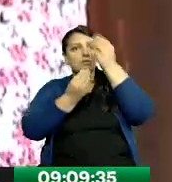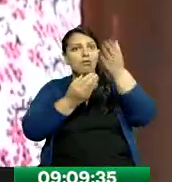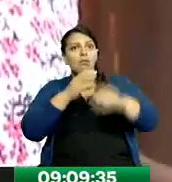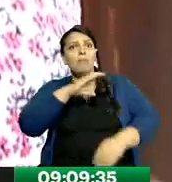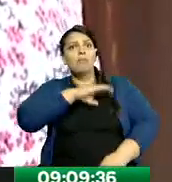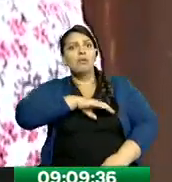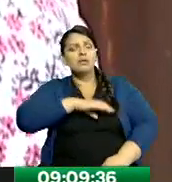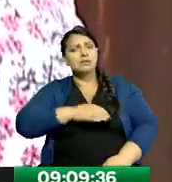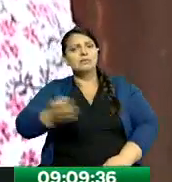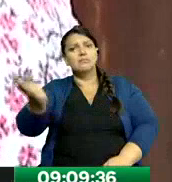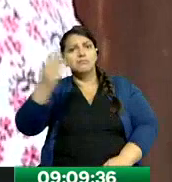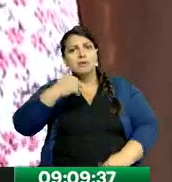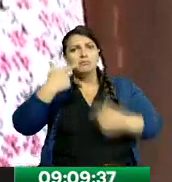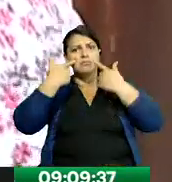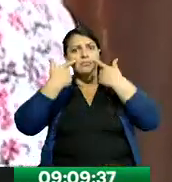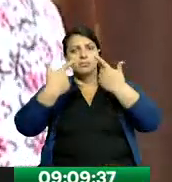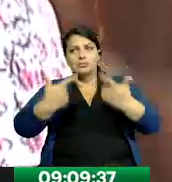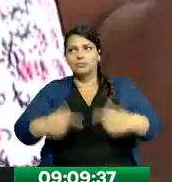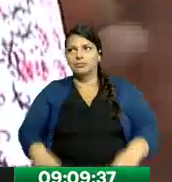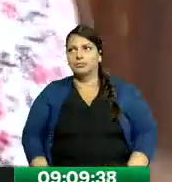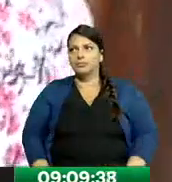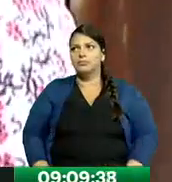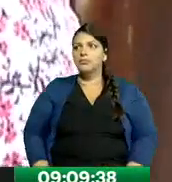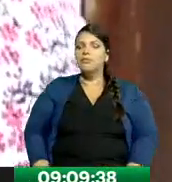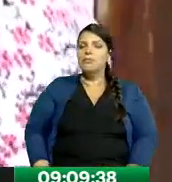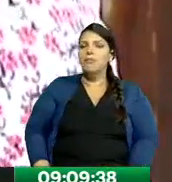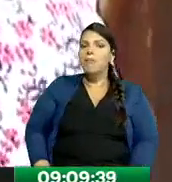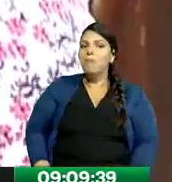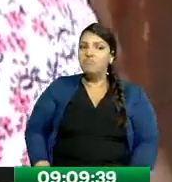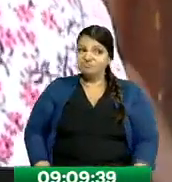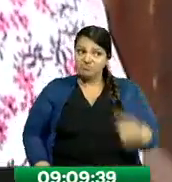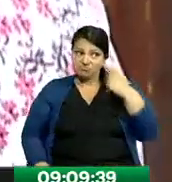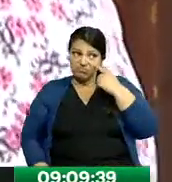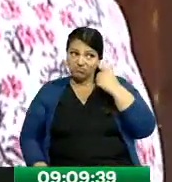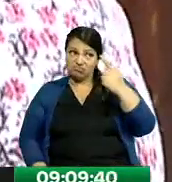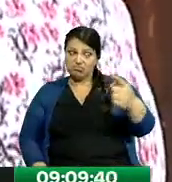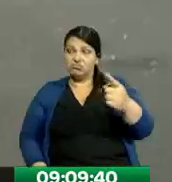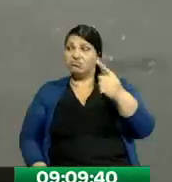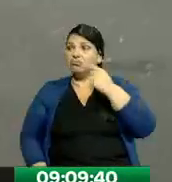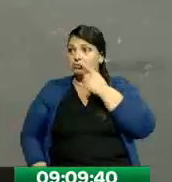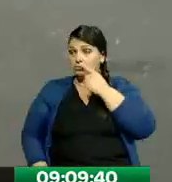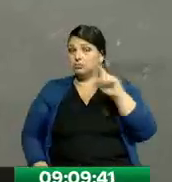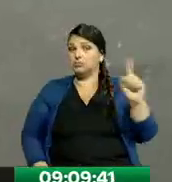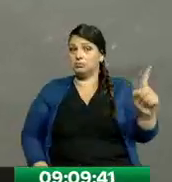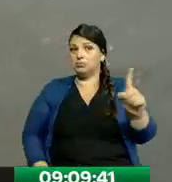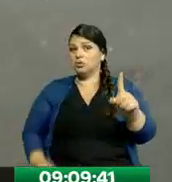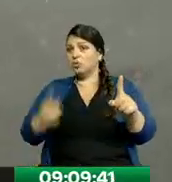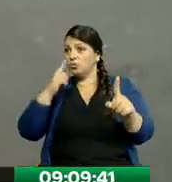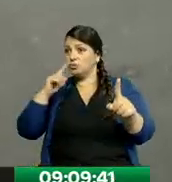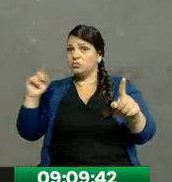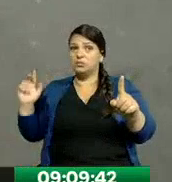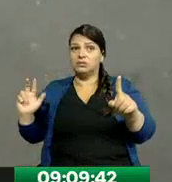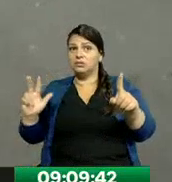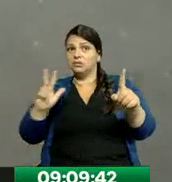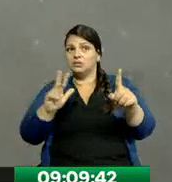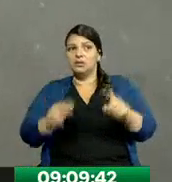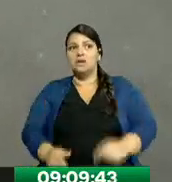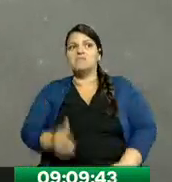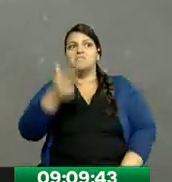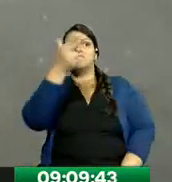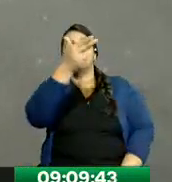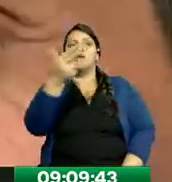próximas. Volvió a nacer porque el tiro se lo dieron en la cabeza como para matarlo. Los asaltantes son buscados por la